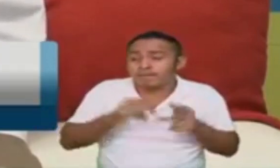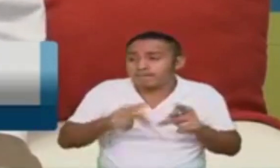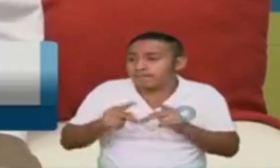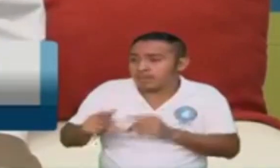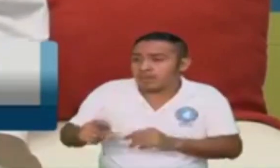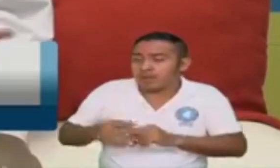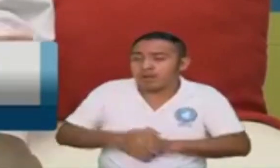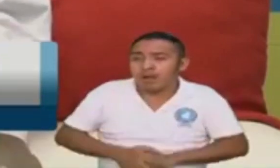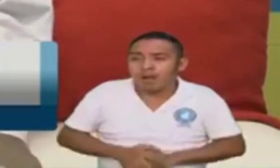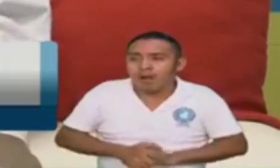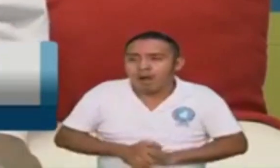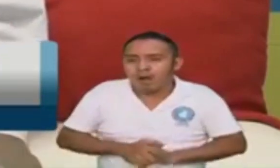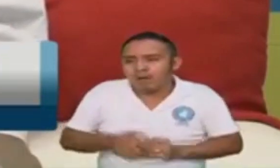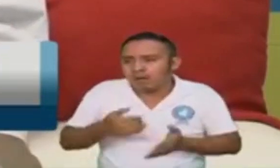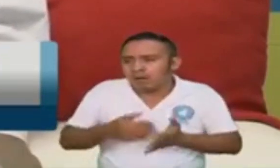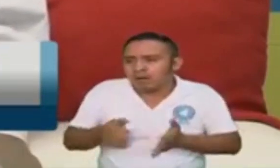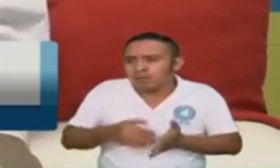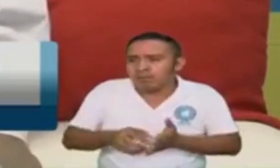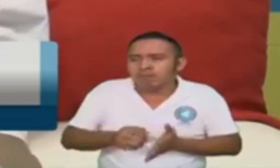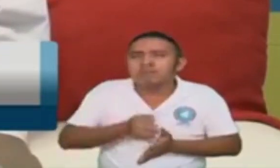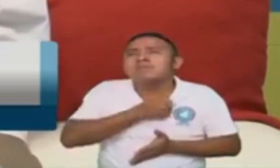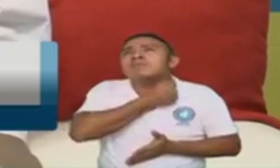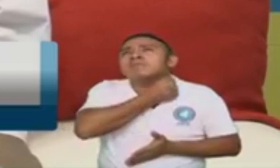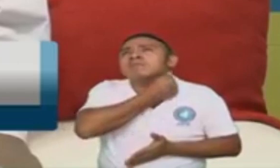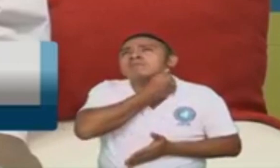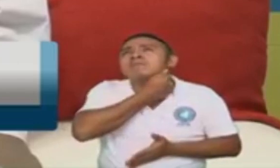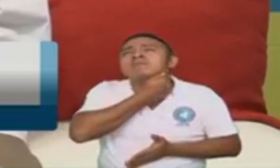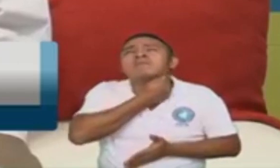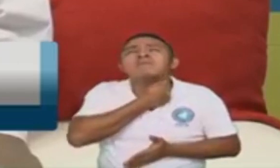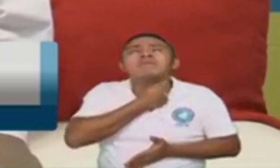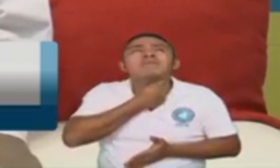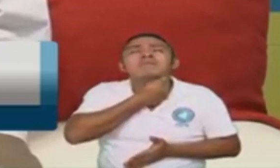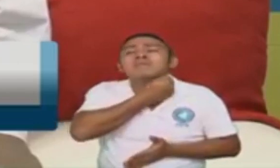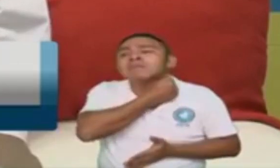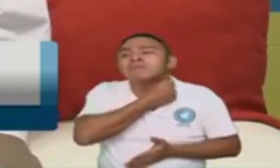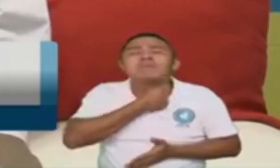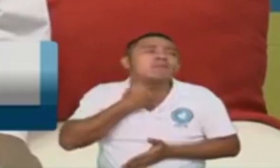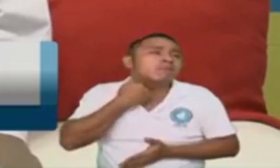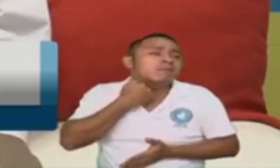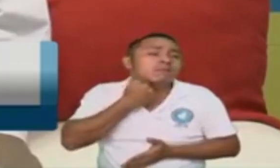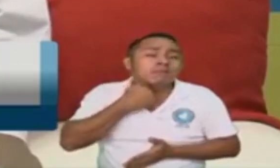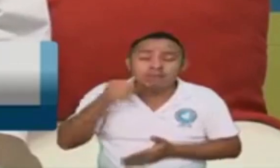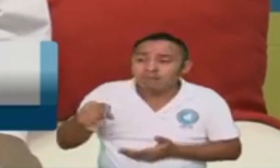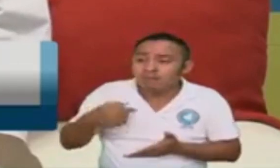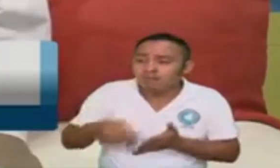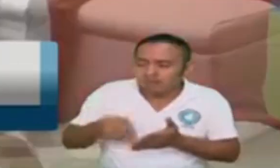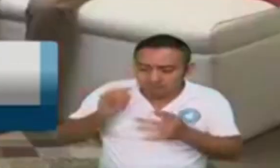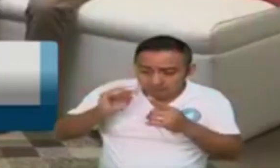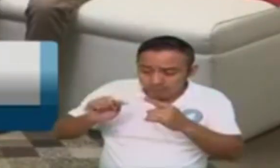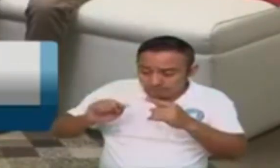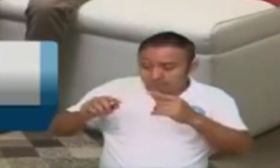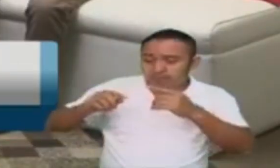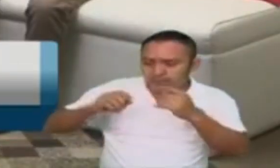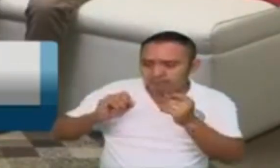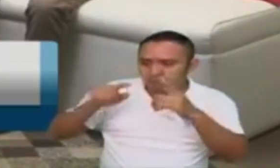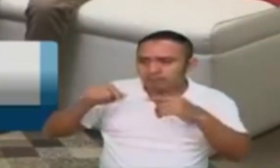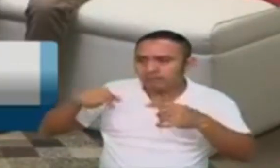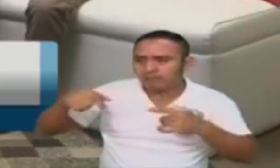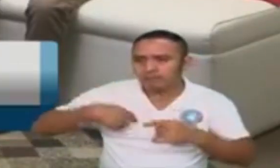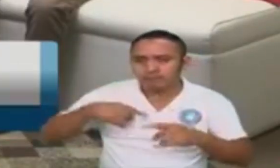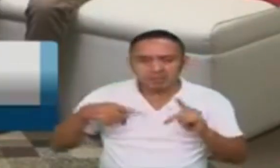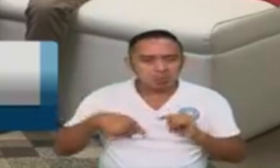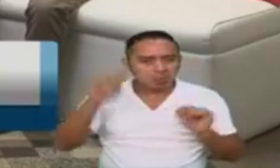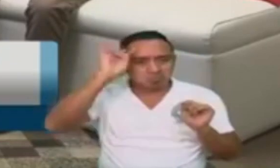pues tiene acceso a hacerse un ultrasonido del cuello y ahí encontrás vos alguna alteración que tal vez el paciente ni siquiera se da